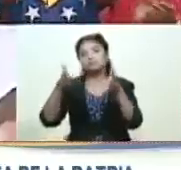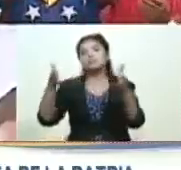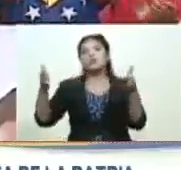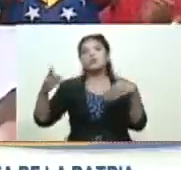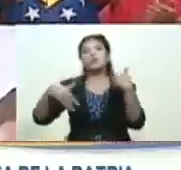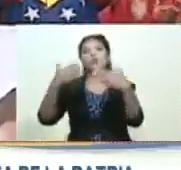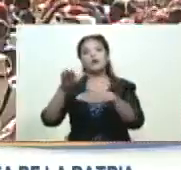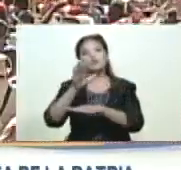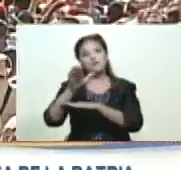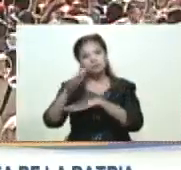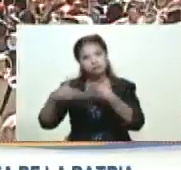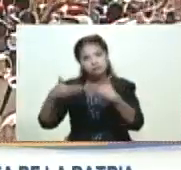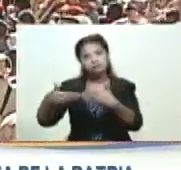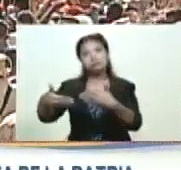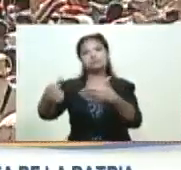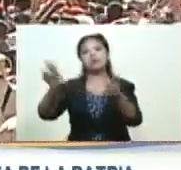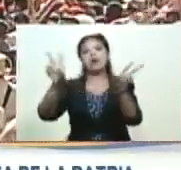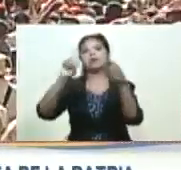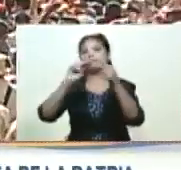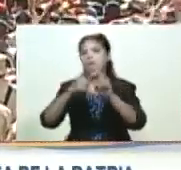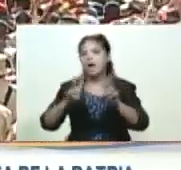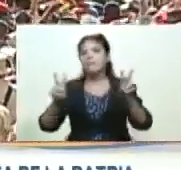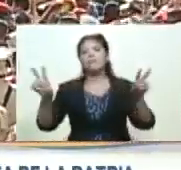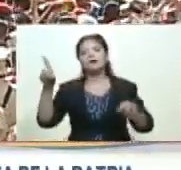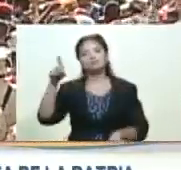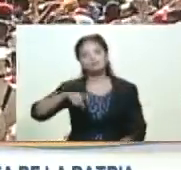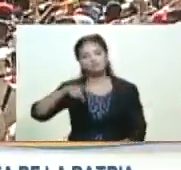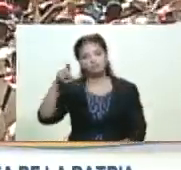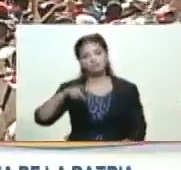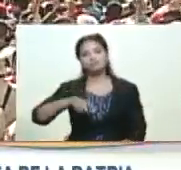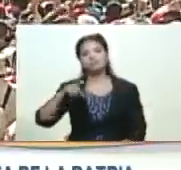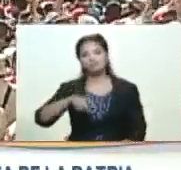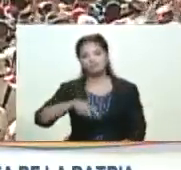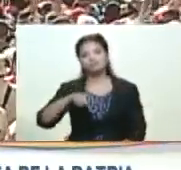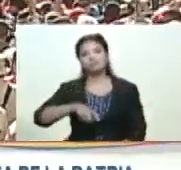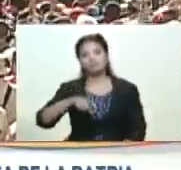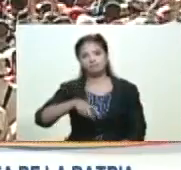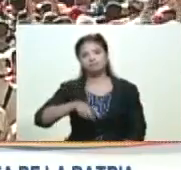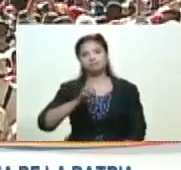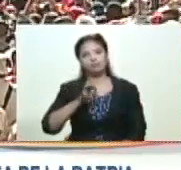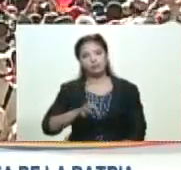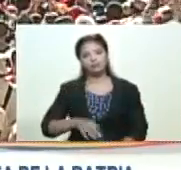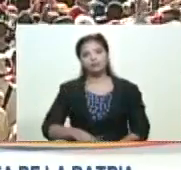horizonte de paz necesaria.